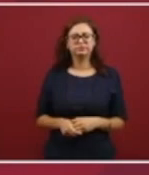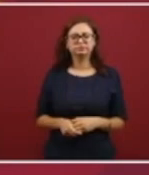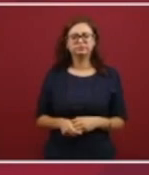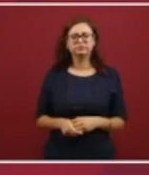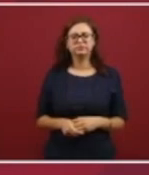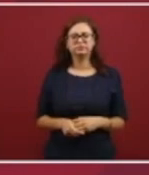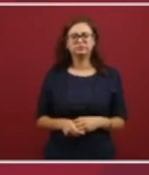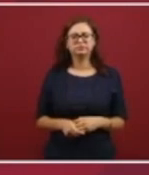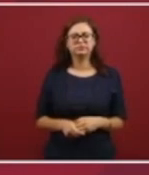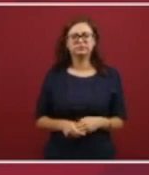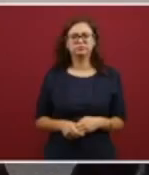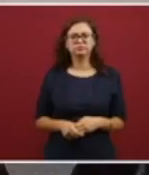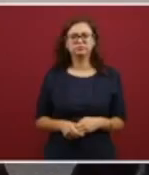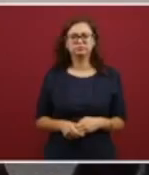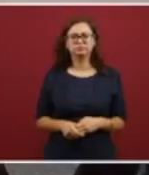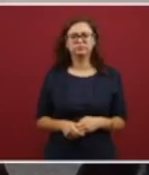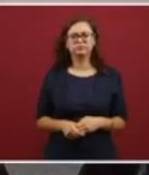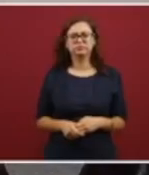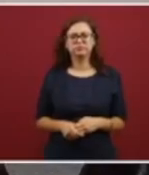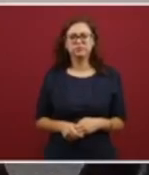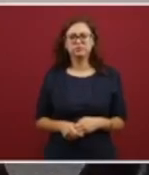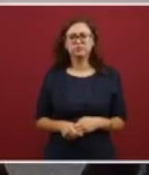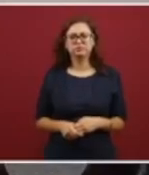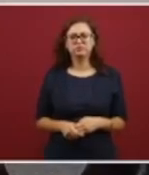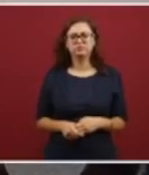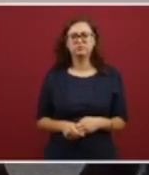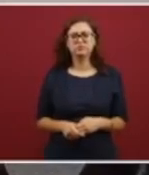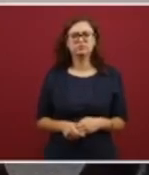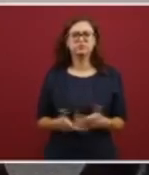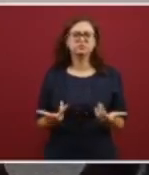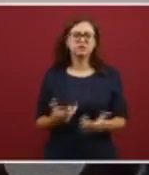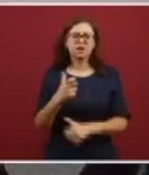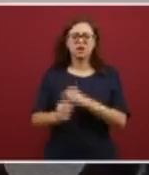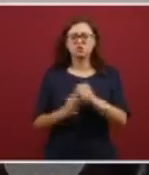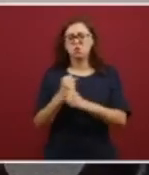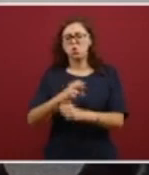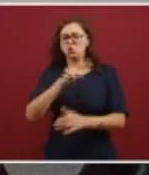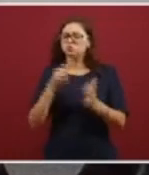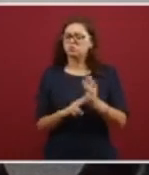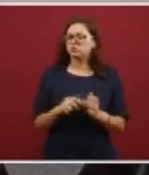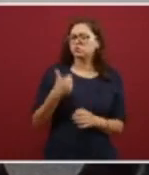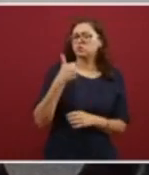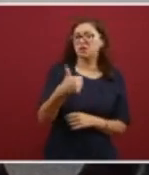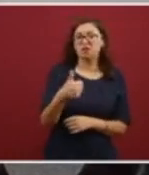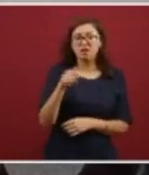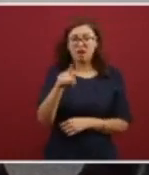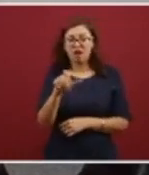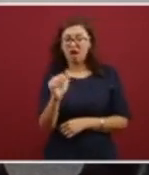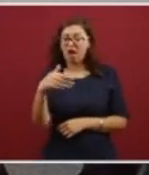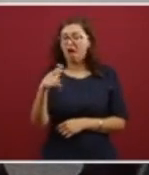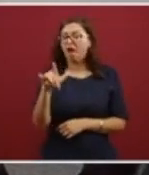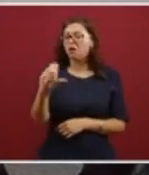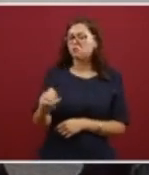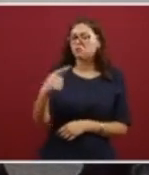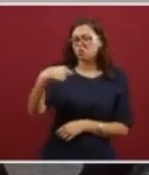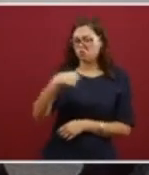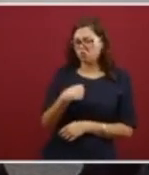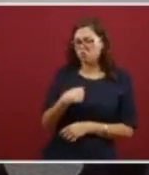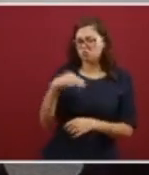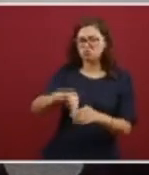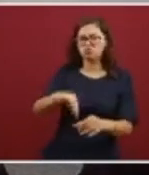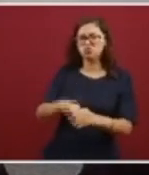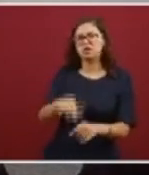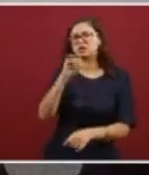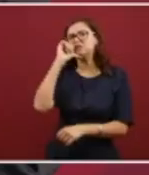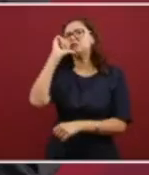O cuando en el 2006 se decía, yo no voy a votar por Andrés Manuel porque se va a caer la bolsa de